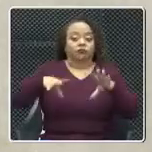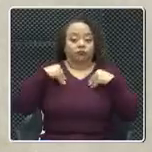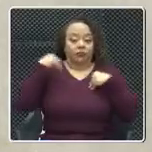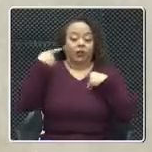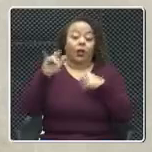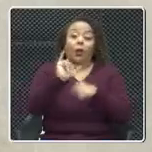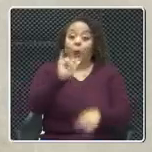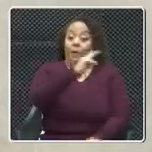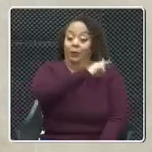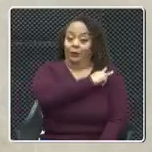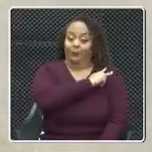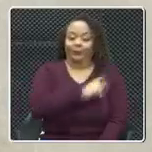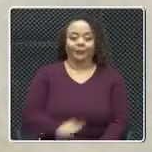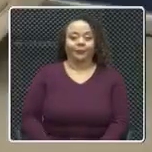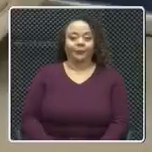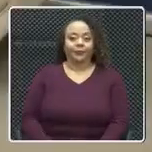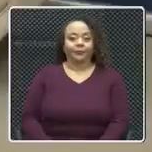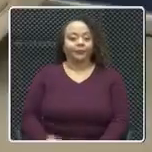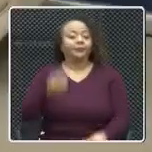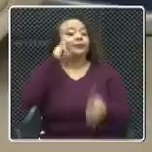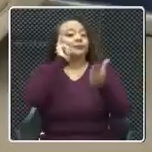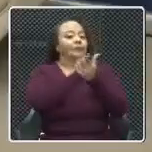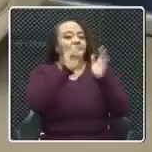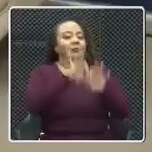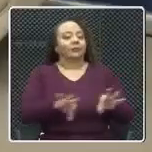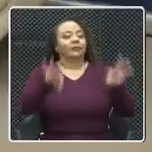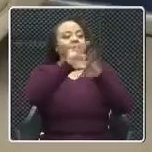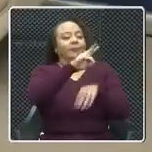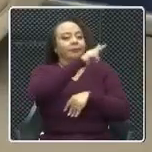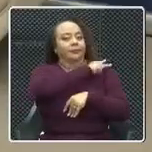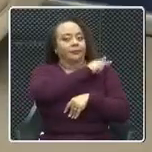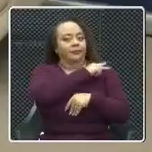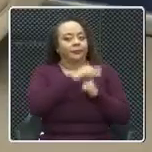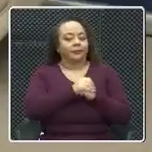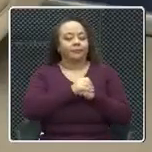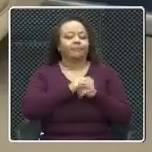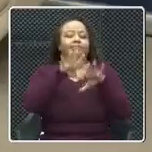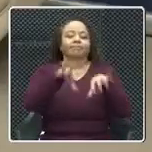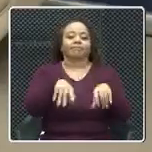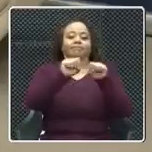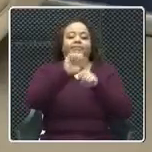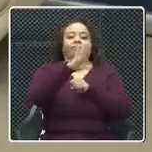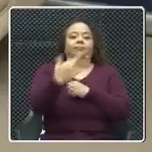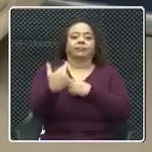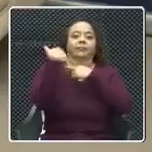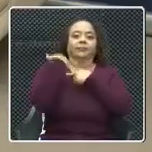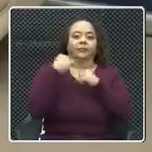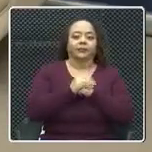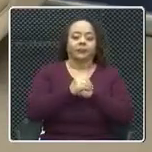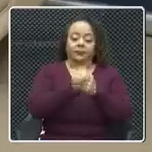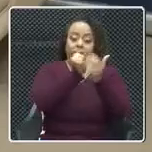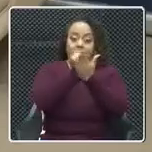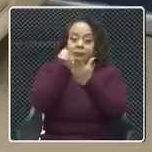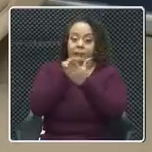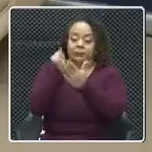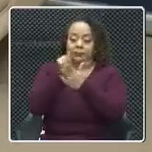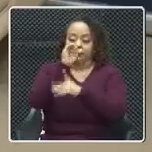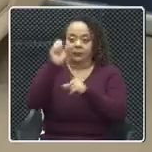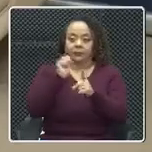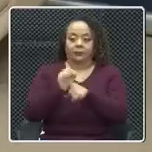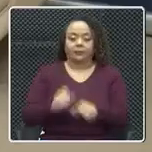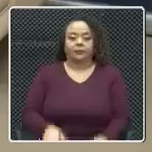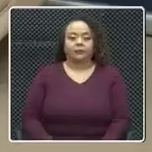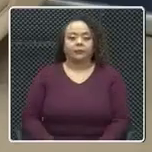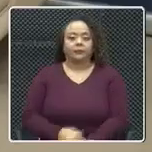patrono. Okay. ¿De acuerdo? Okay, de ahí la importancia de que el patrono asuma su responsabilidad de investigar el hecho.